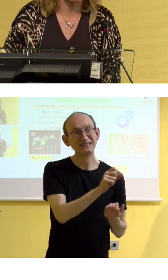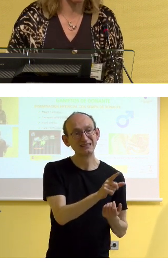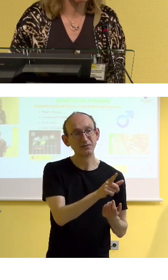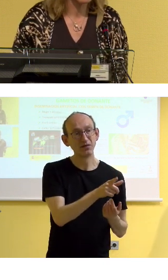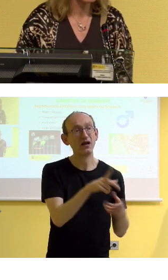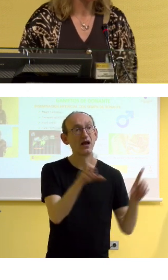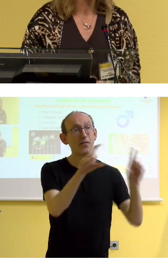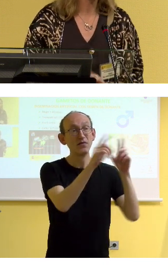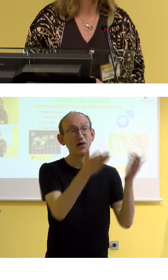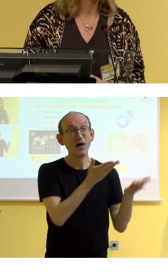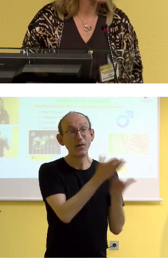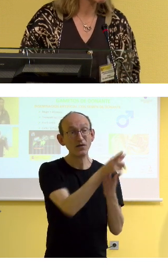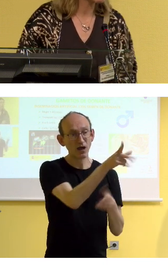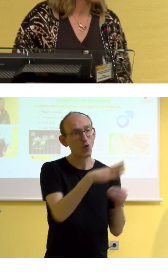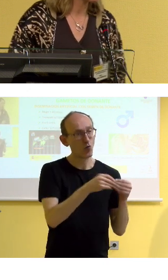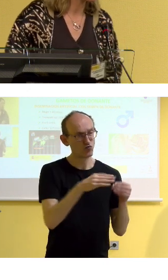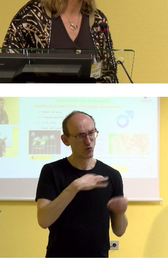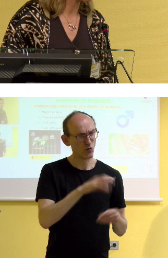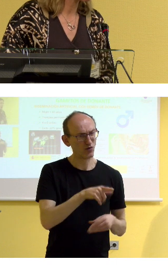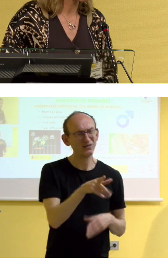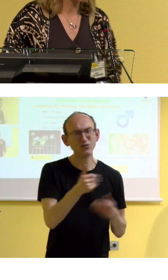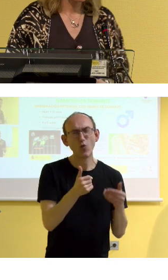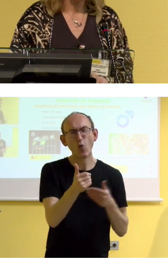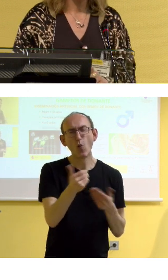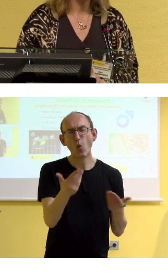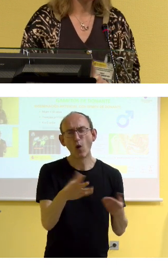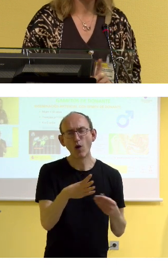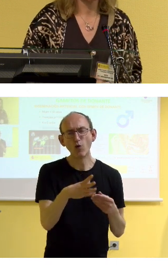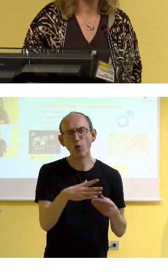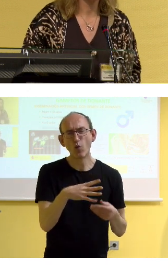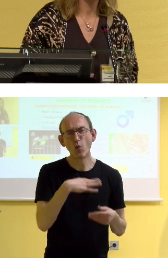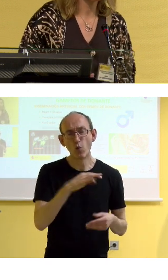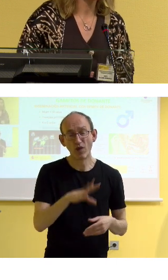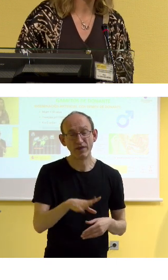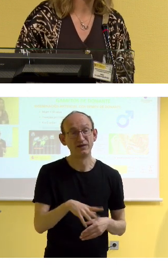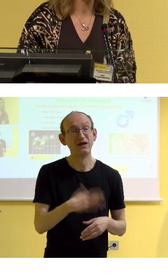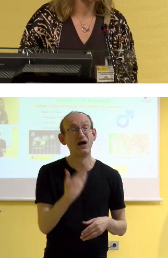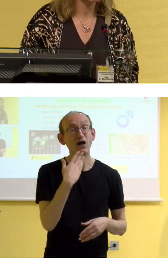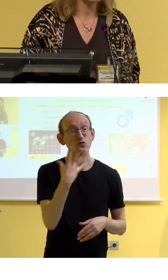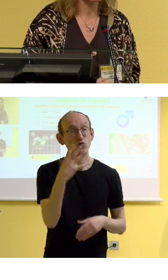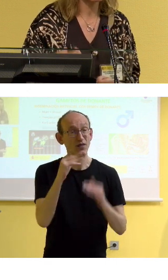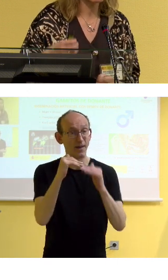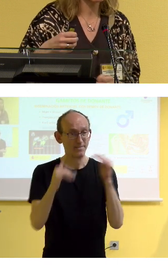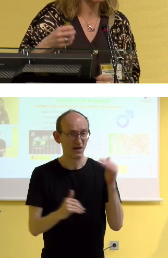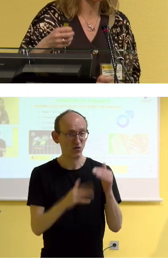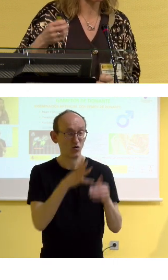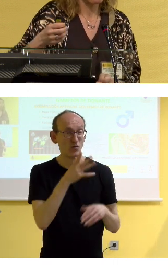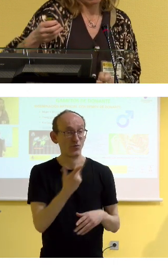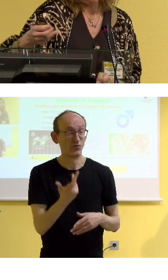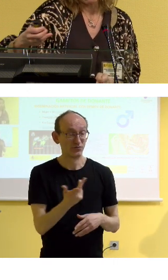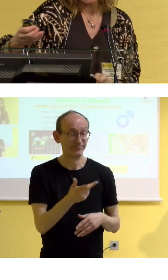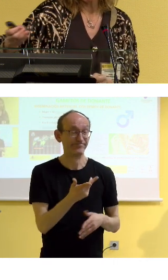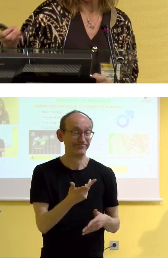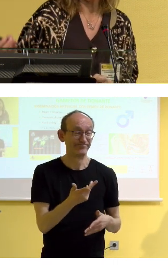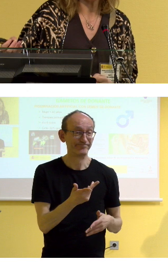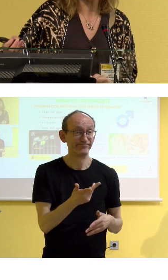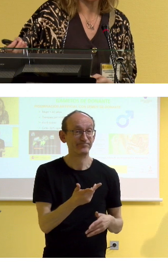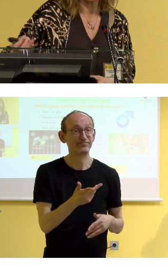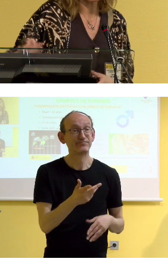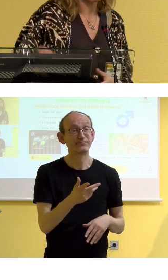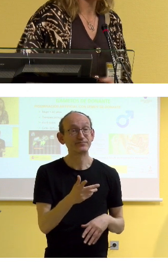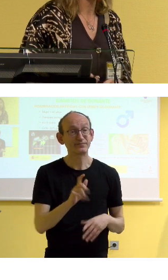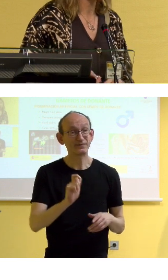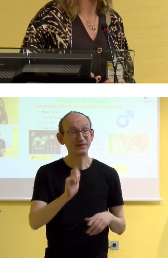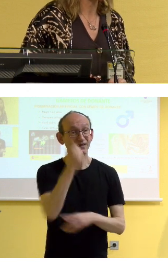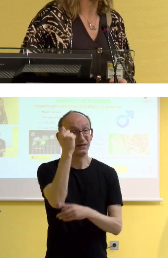al banco. ¿Cuándo vamos a poder hacer esto? Pues se hace por debajo de los 40 años, porque la tasa de éxito va disminuyendo y